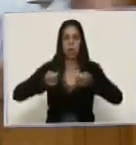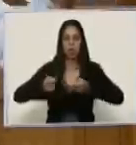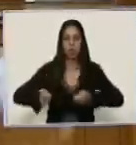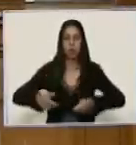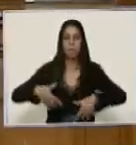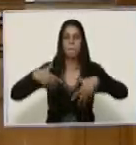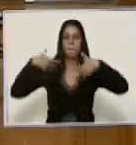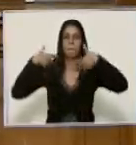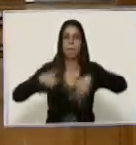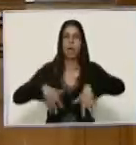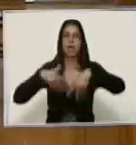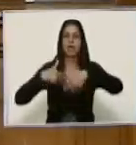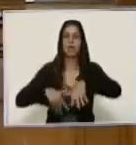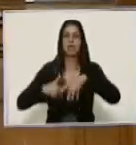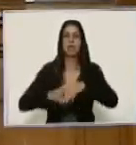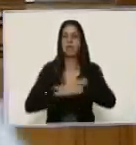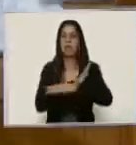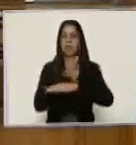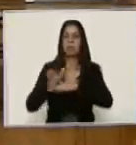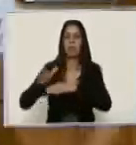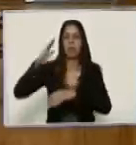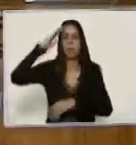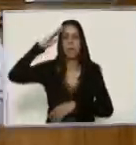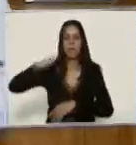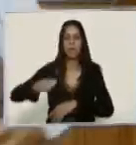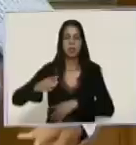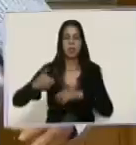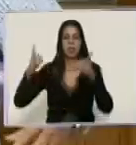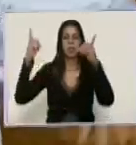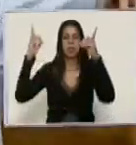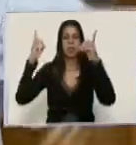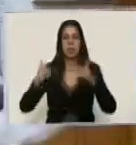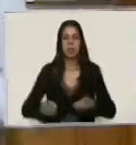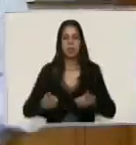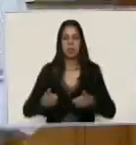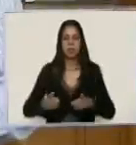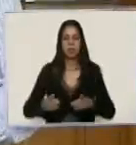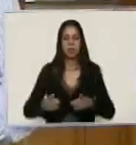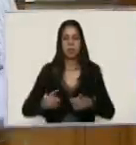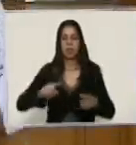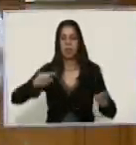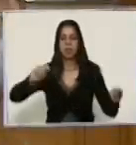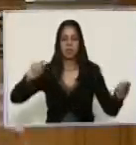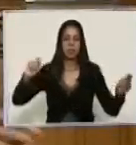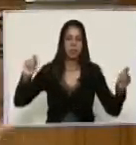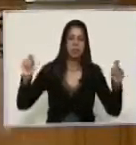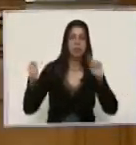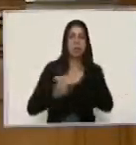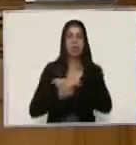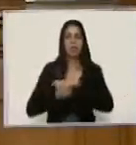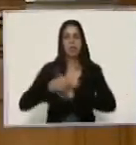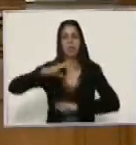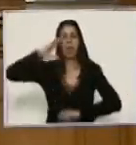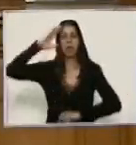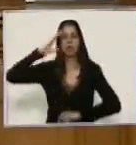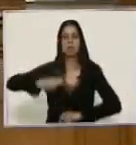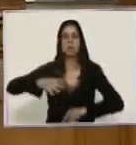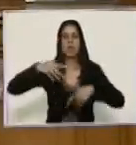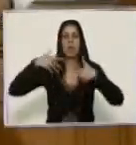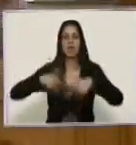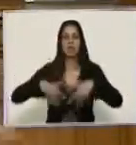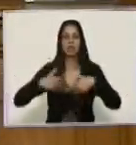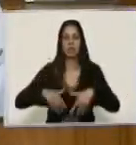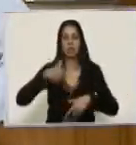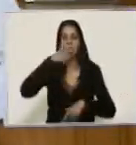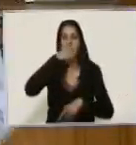hacia las guarniciones militares para definitivamente transformar es ejército en ejército, pueblo y